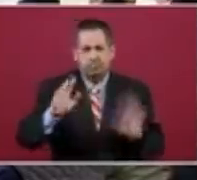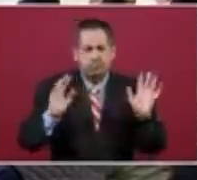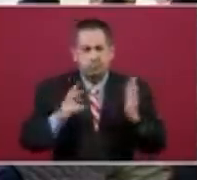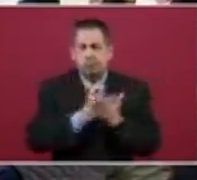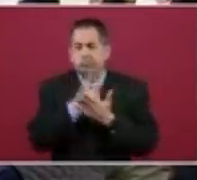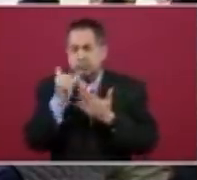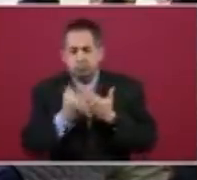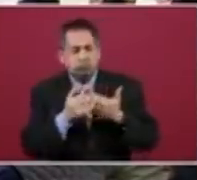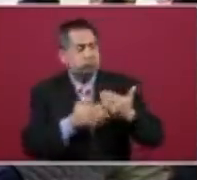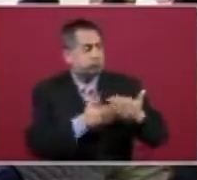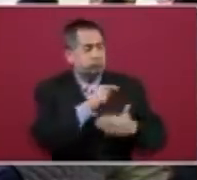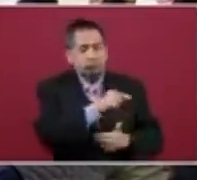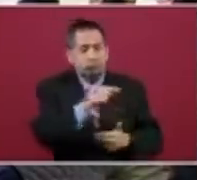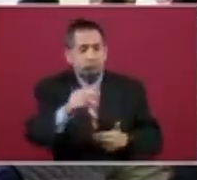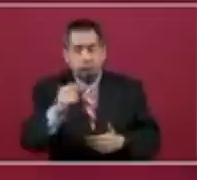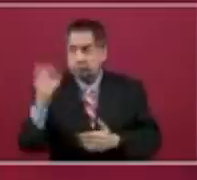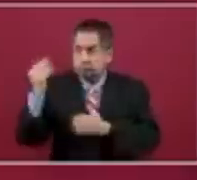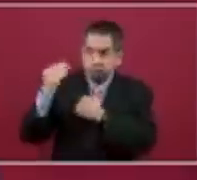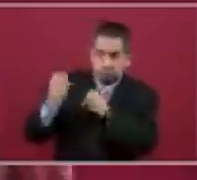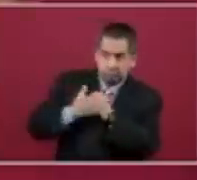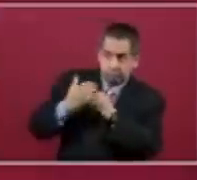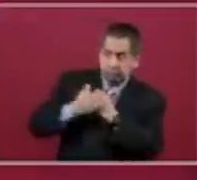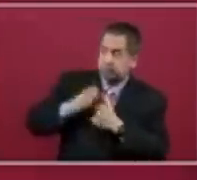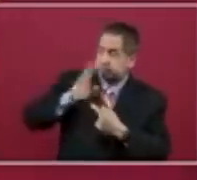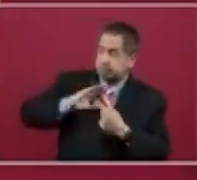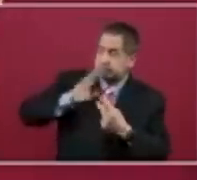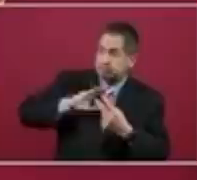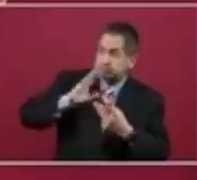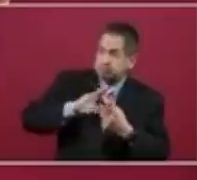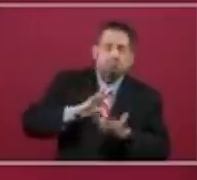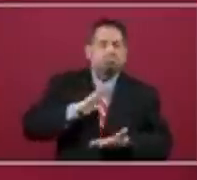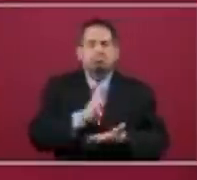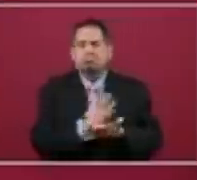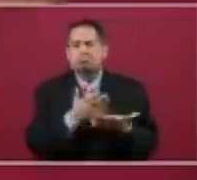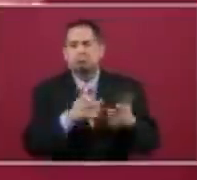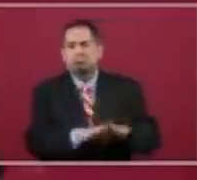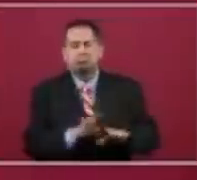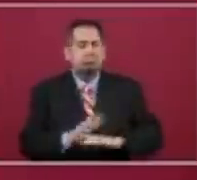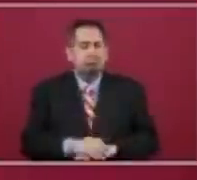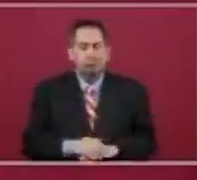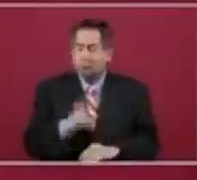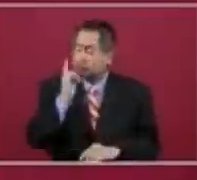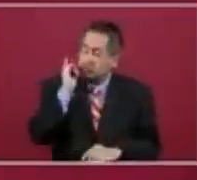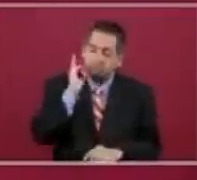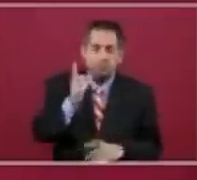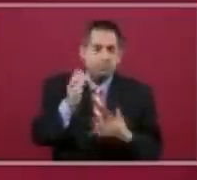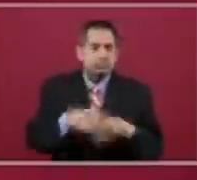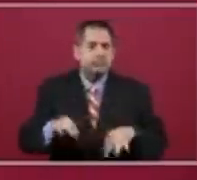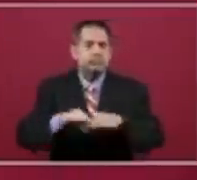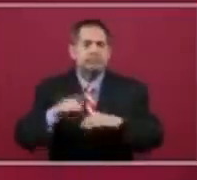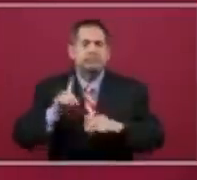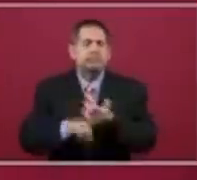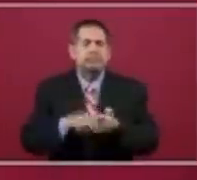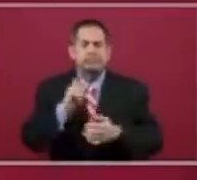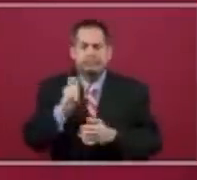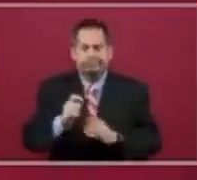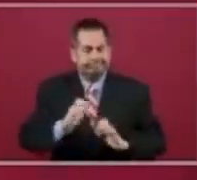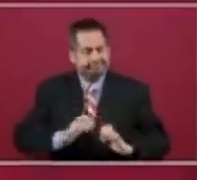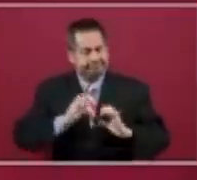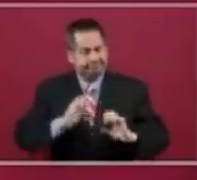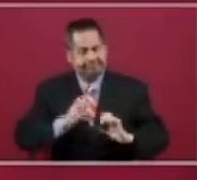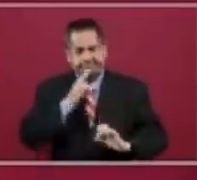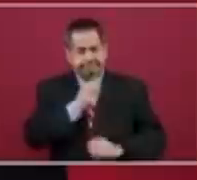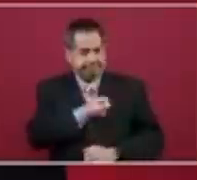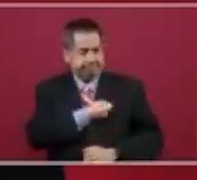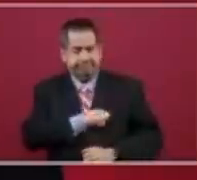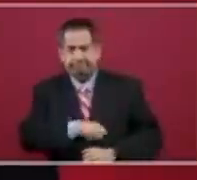proyecto productivo que se inicie. O sea, lo más importante es cuidar la